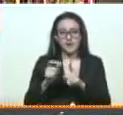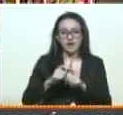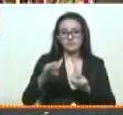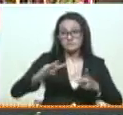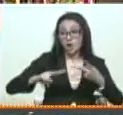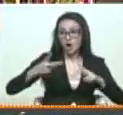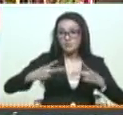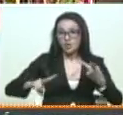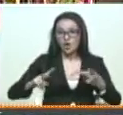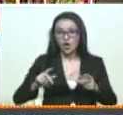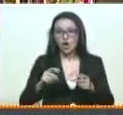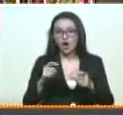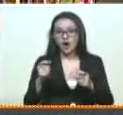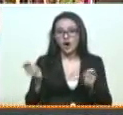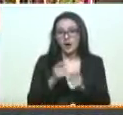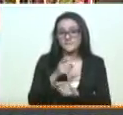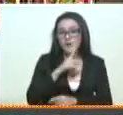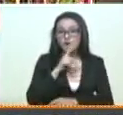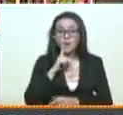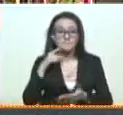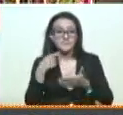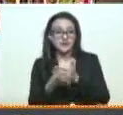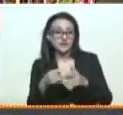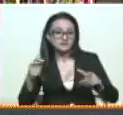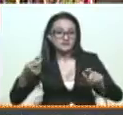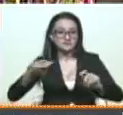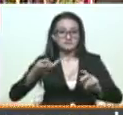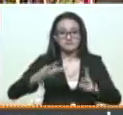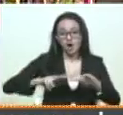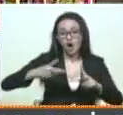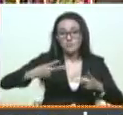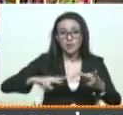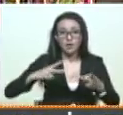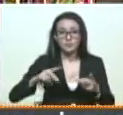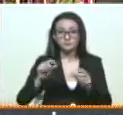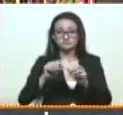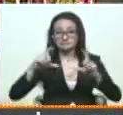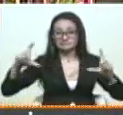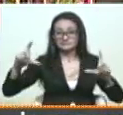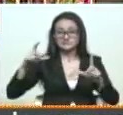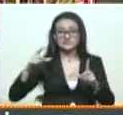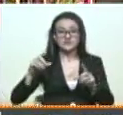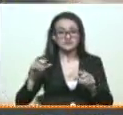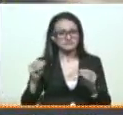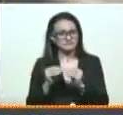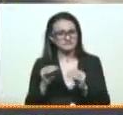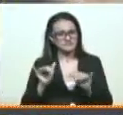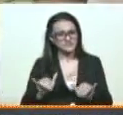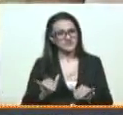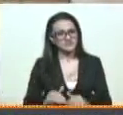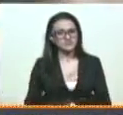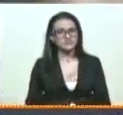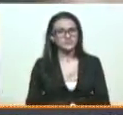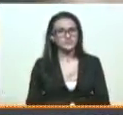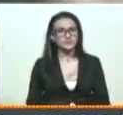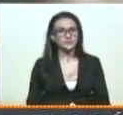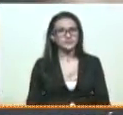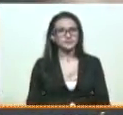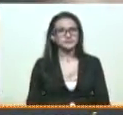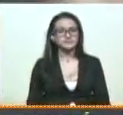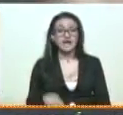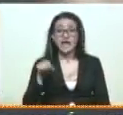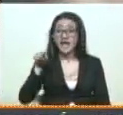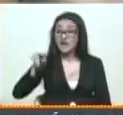el nombre del periódico, del portal o de la televisora o de la radio y sus contenidos son exactamente los mismos. Ellos que nos acusan